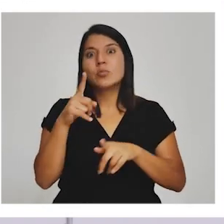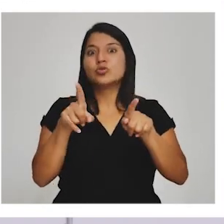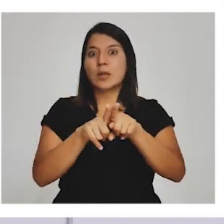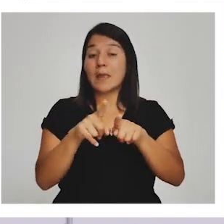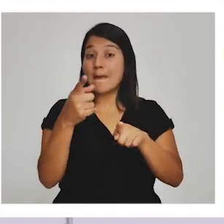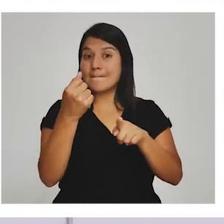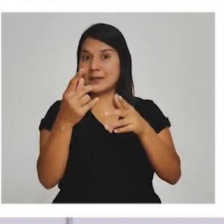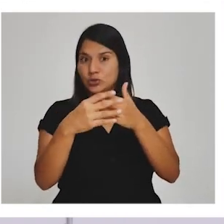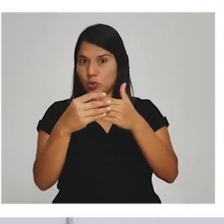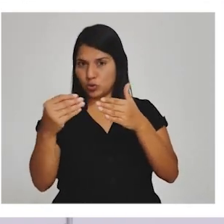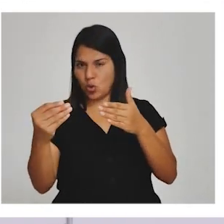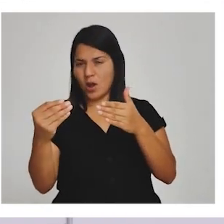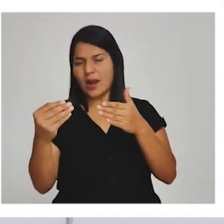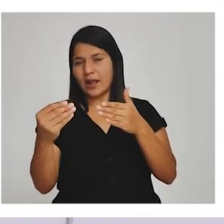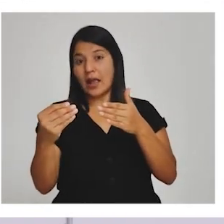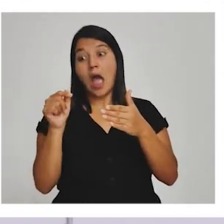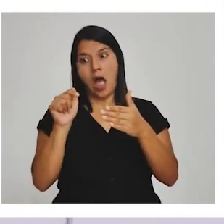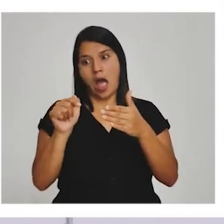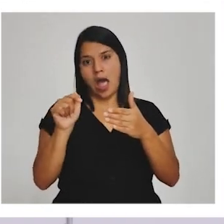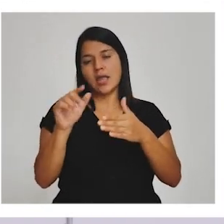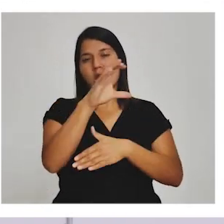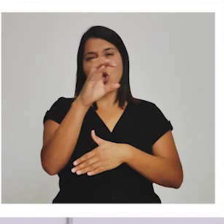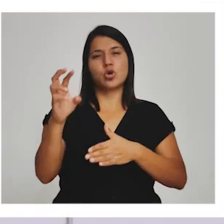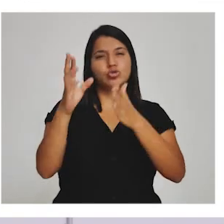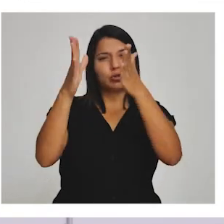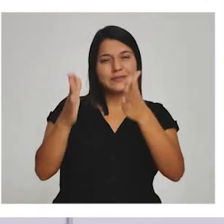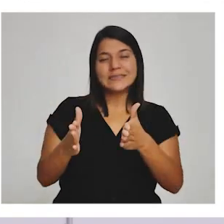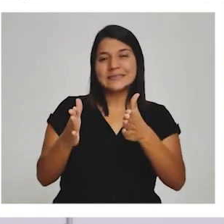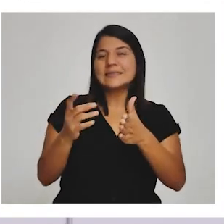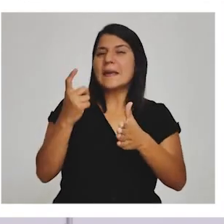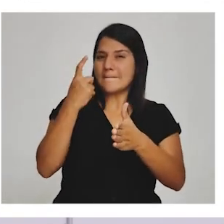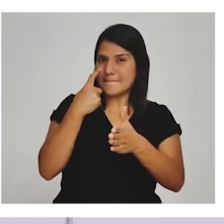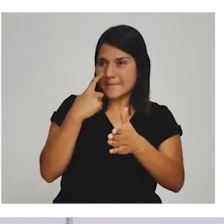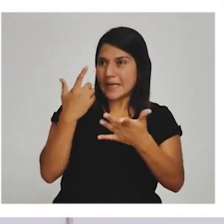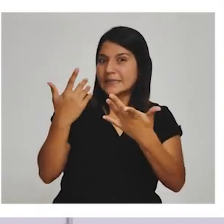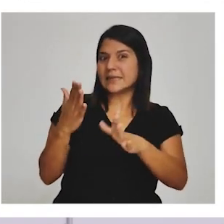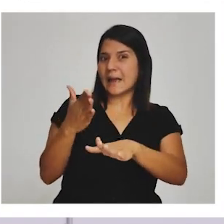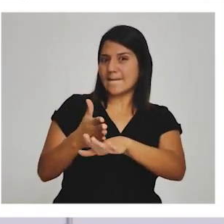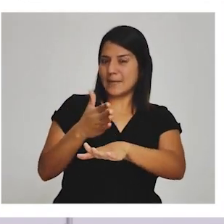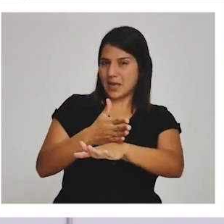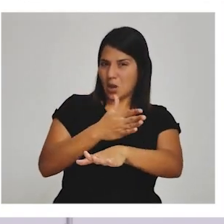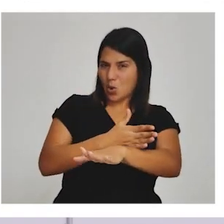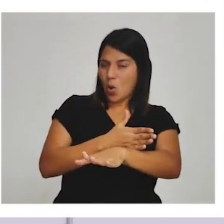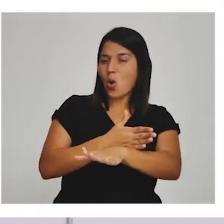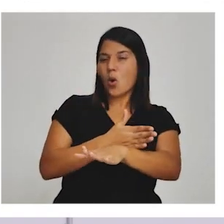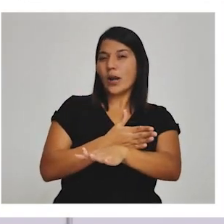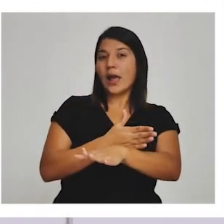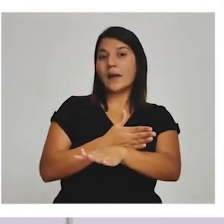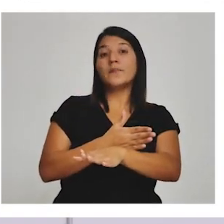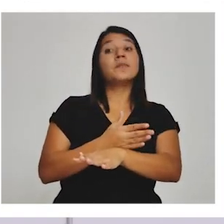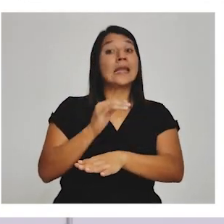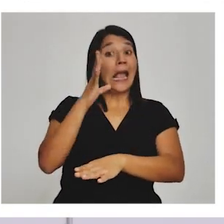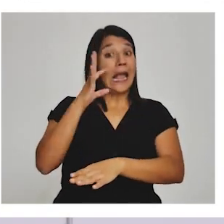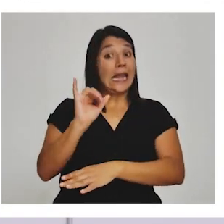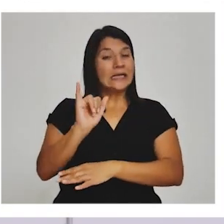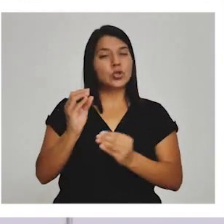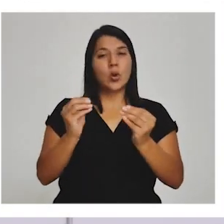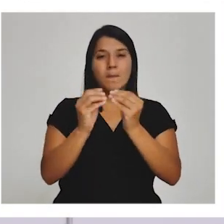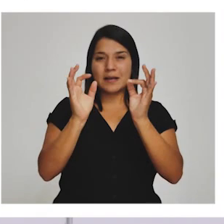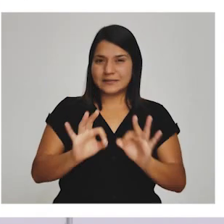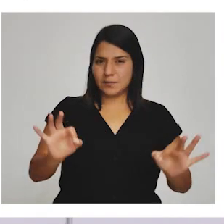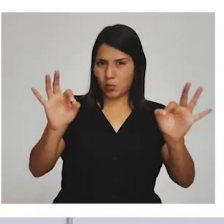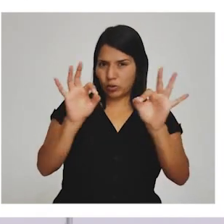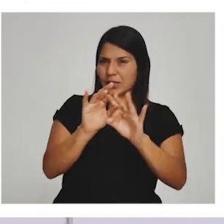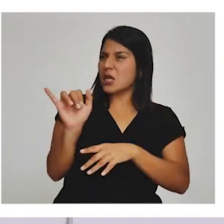los costarricenses ven una mejora en su bolsillo, un alivio, que creo que eso es lo más importante. Incluso usted no mencionó, pero